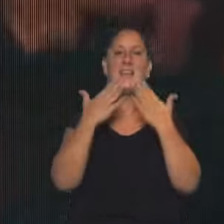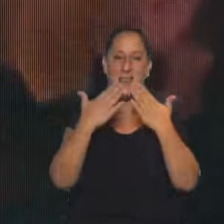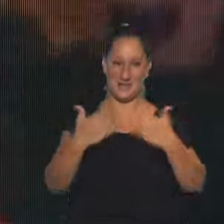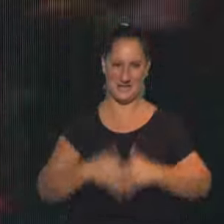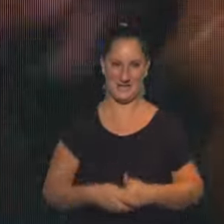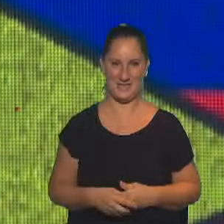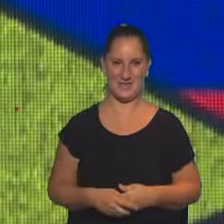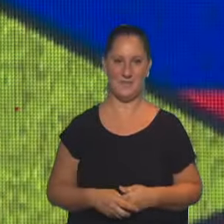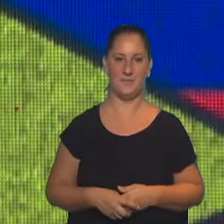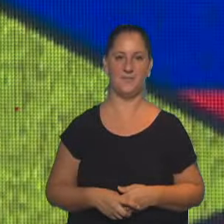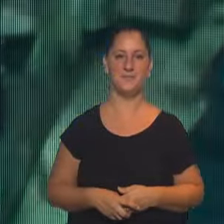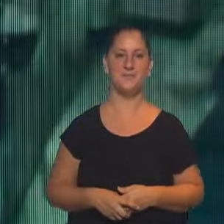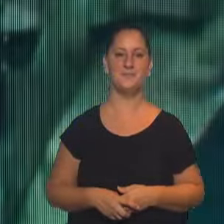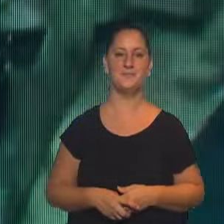un placer seguimos